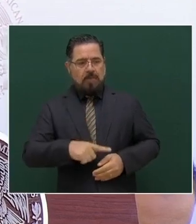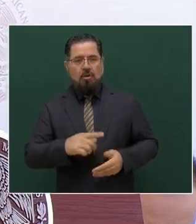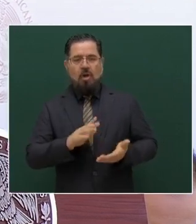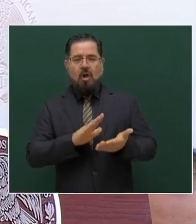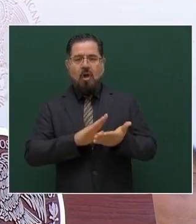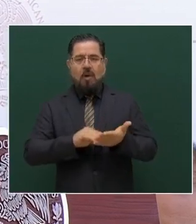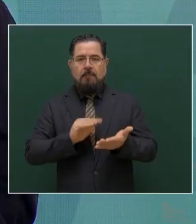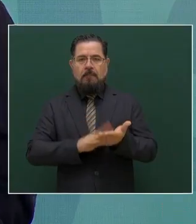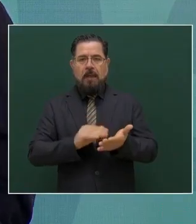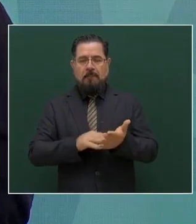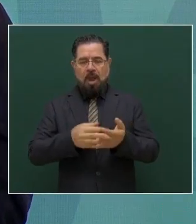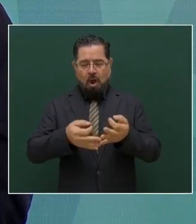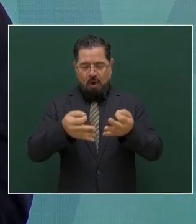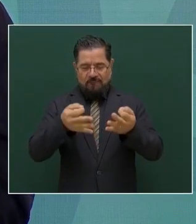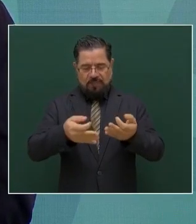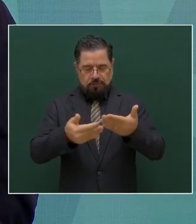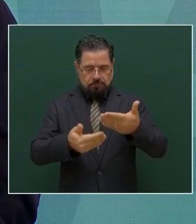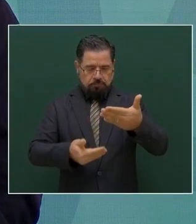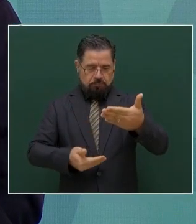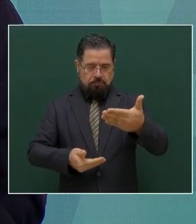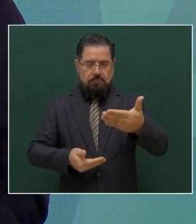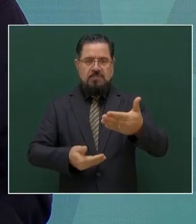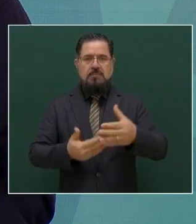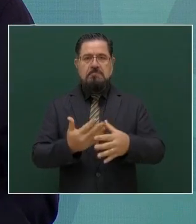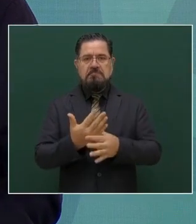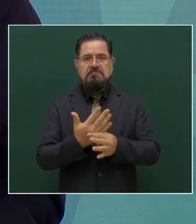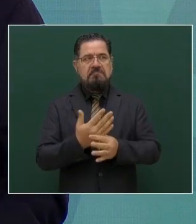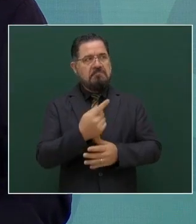de la Suprema Corte de Justicia.